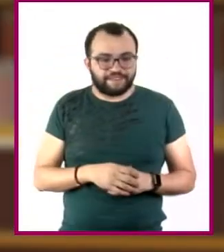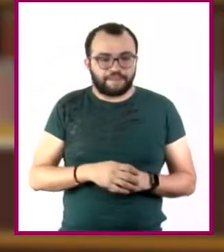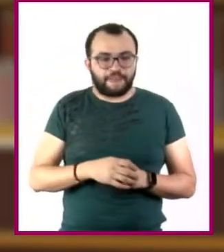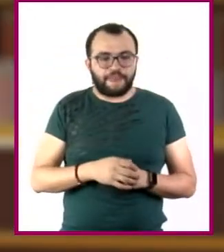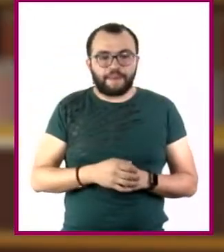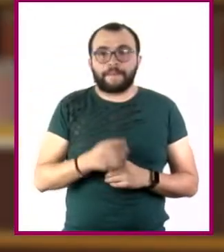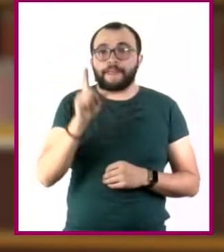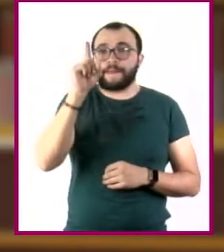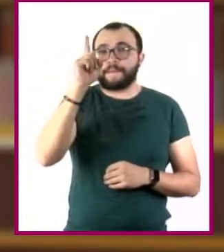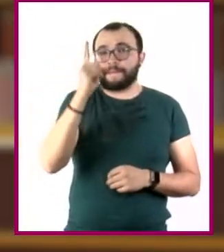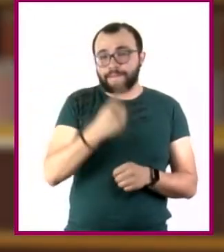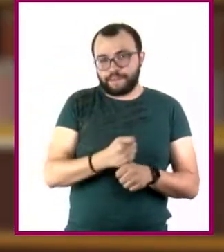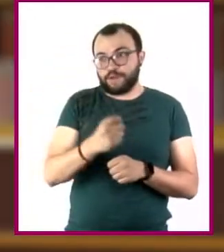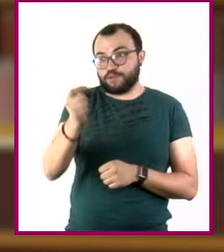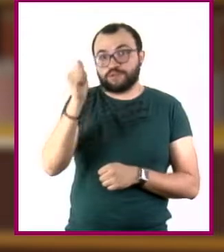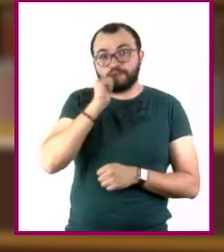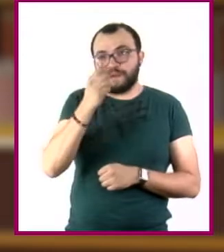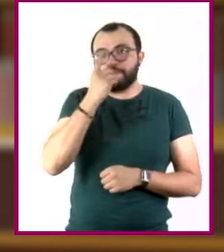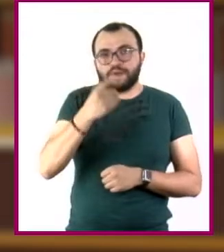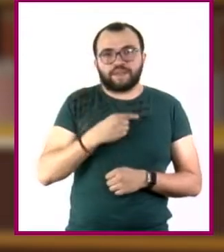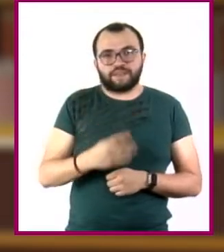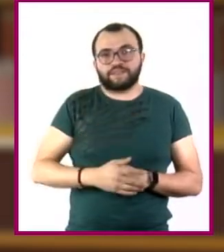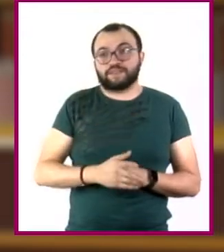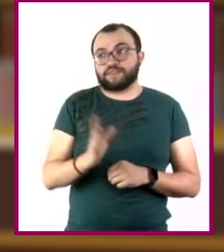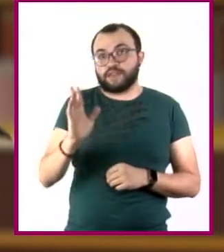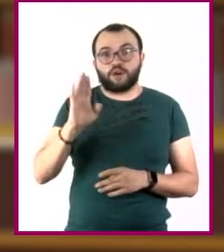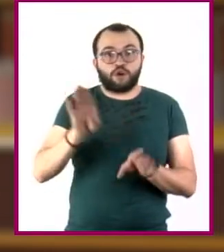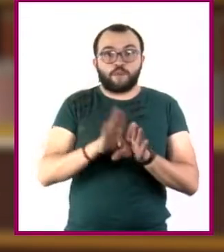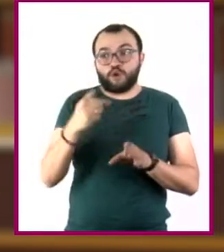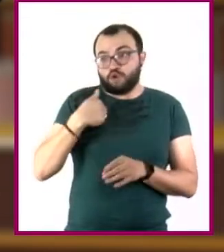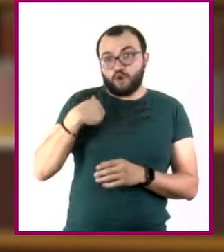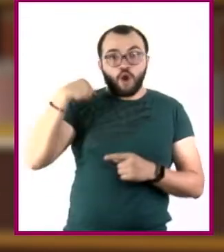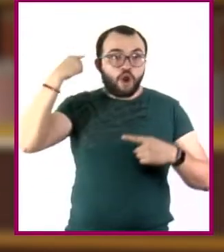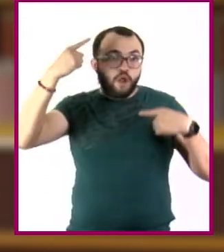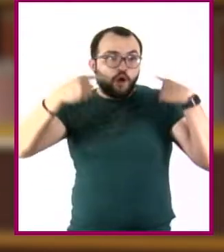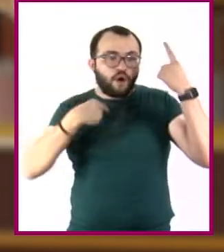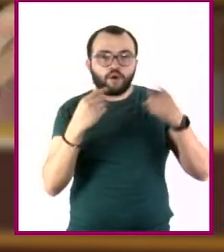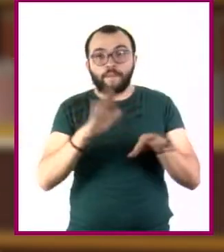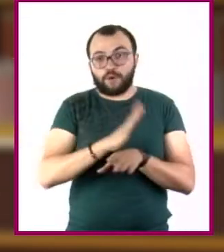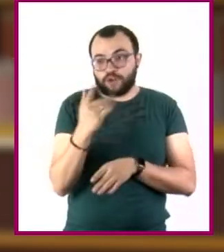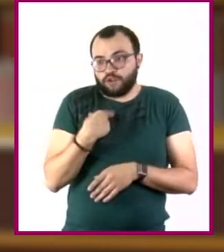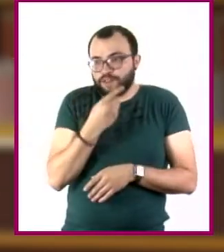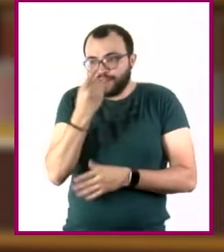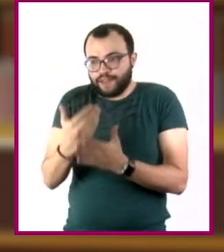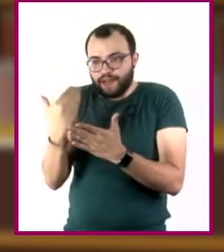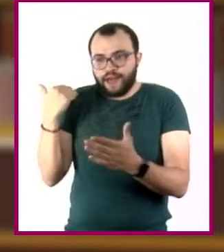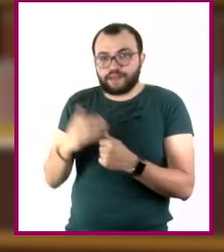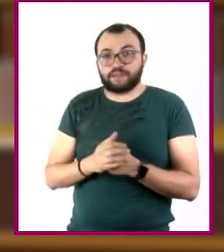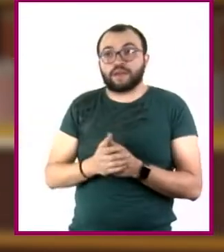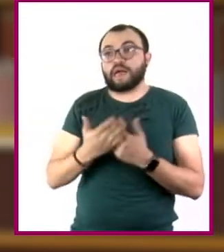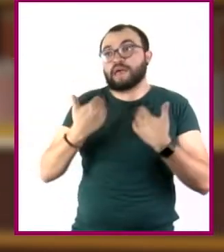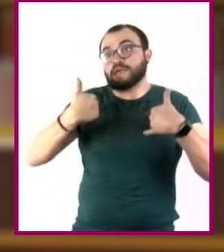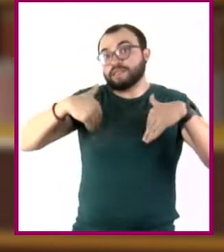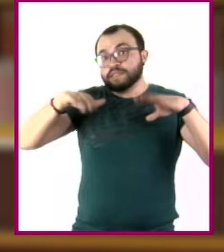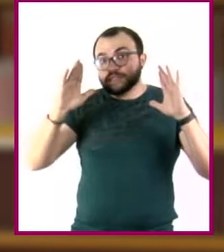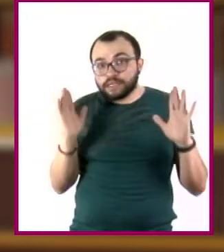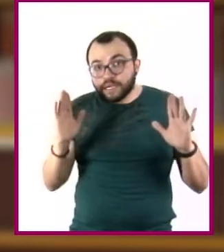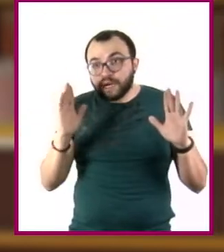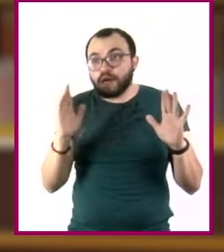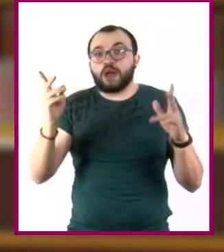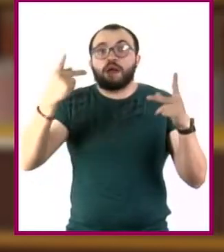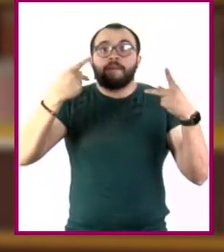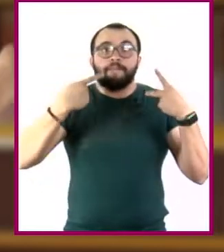te parece muy loco que te diga que a lo mejor, ojo, a lo mejor las cosas tienen que ser percibidas para